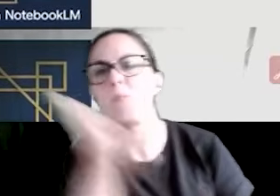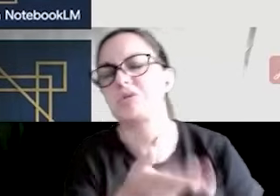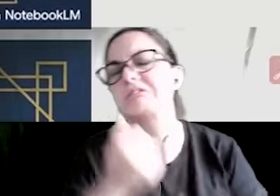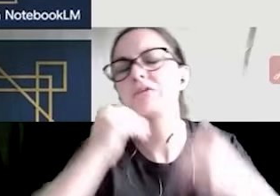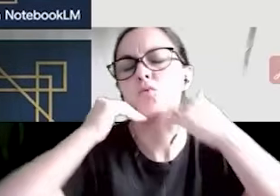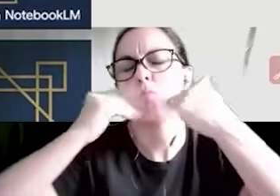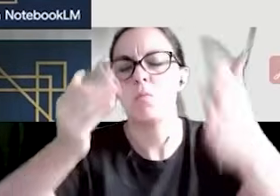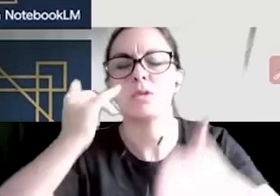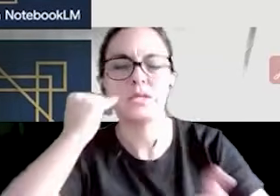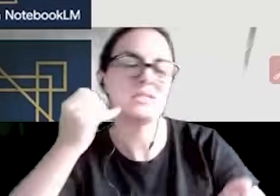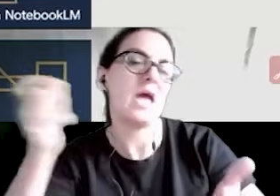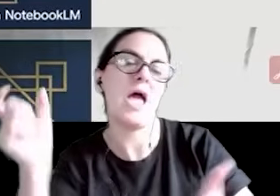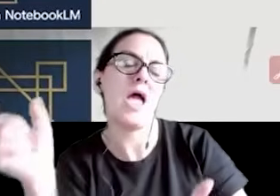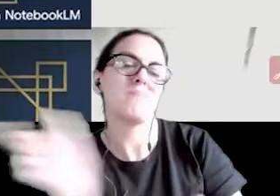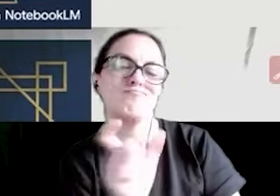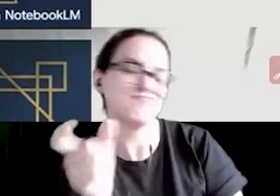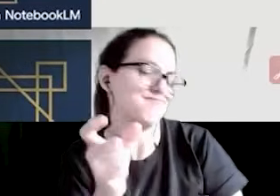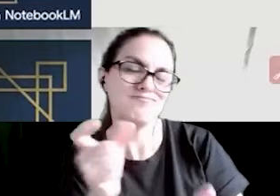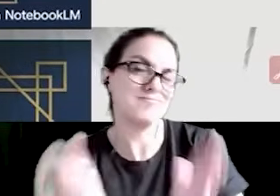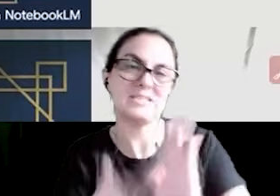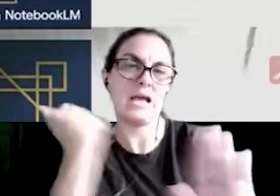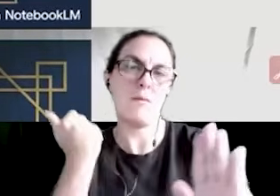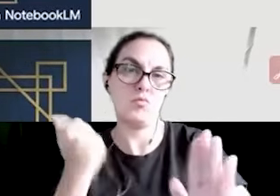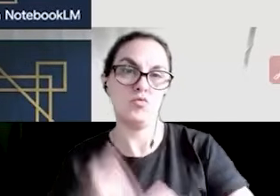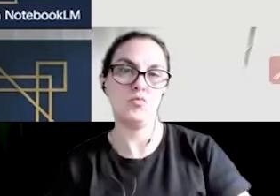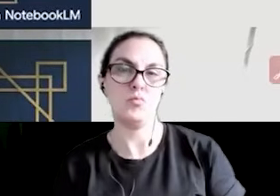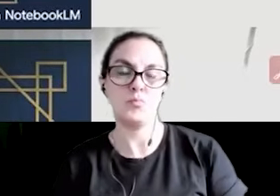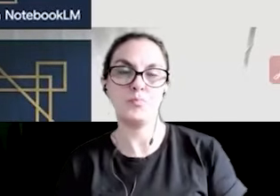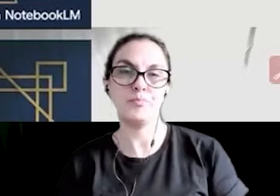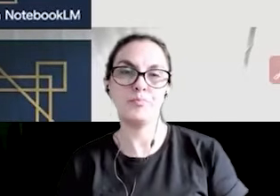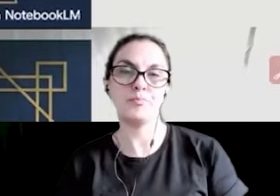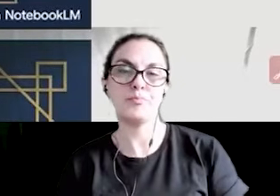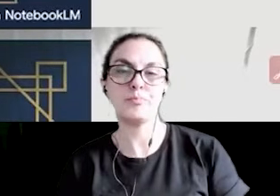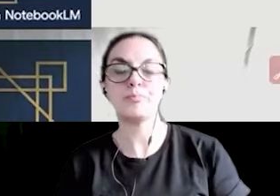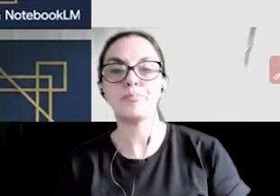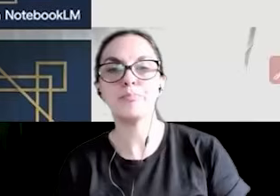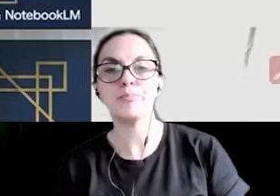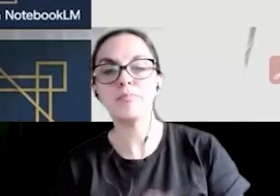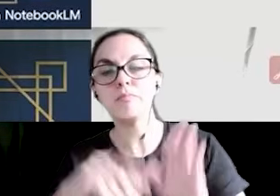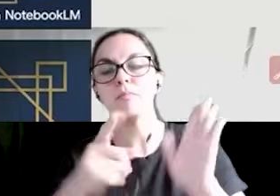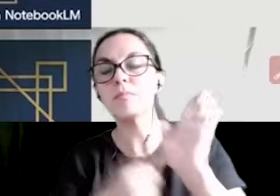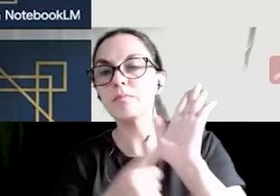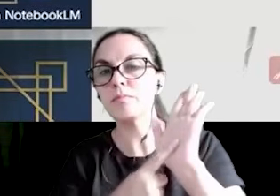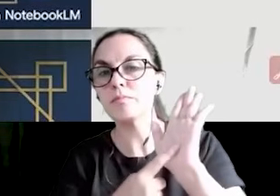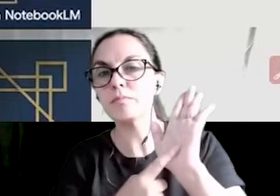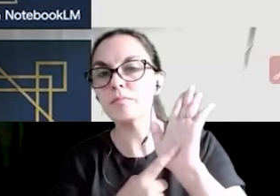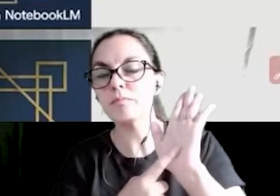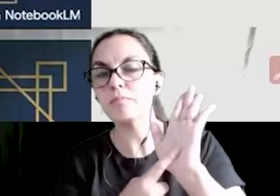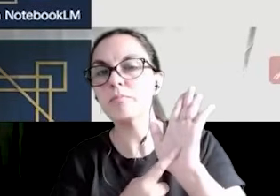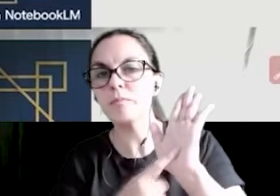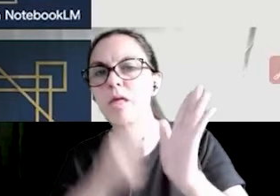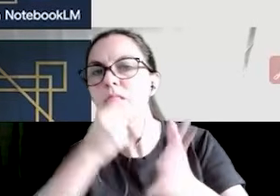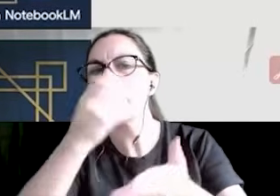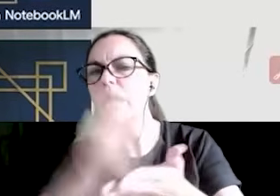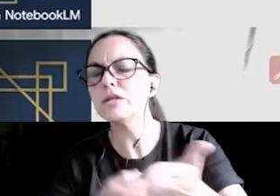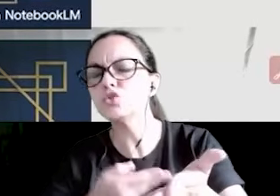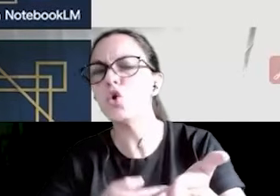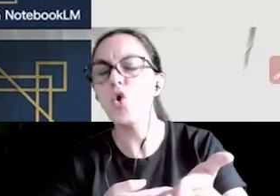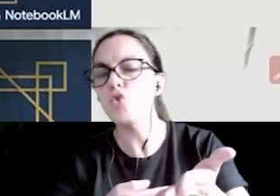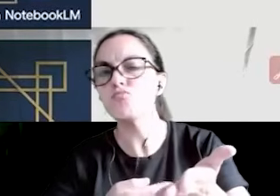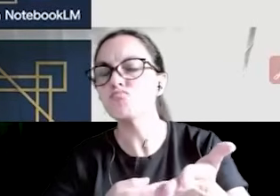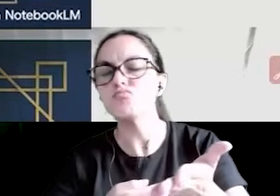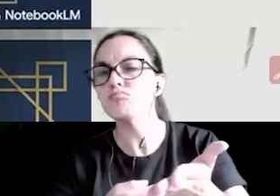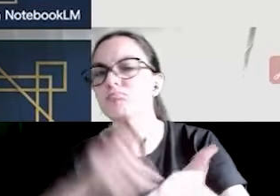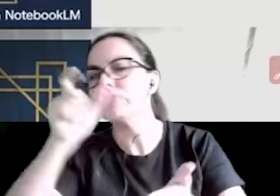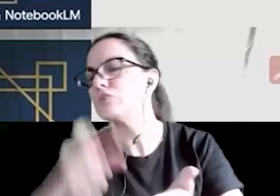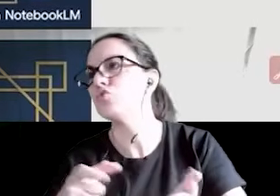una discrepancia significativa. Lo que sí, la norma nos dice que todas las declaraciones juradas espontáneas presentadas por el